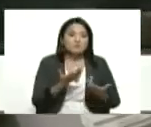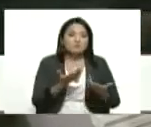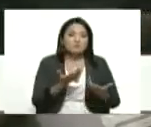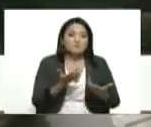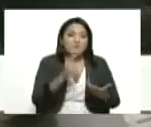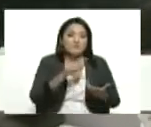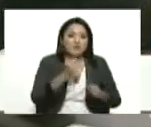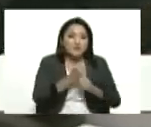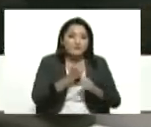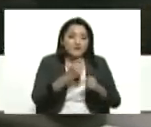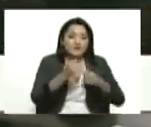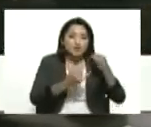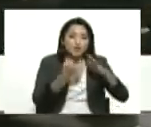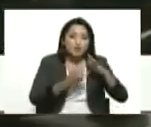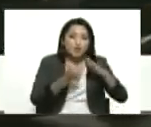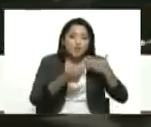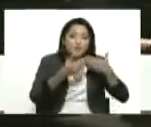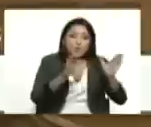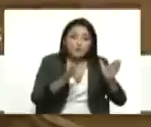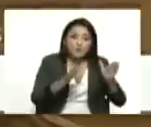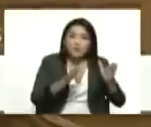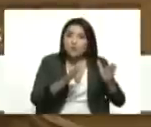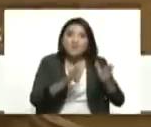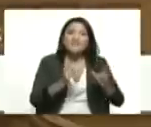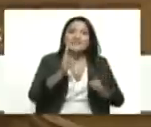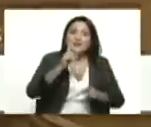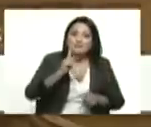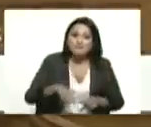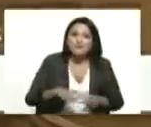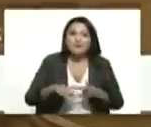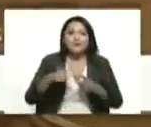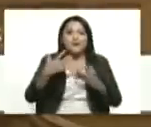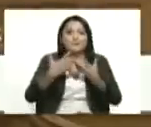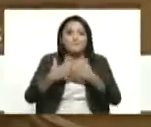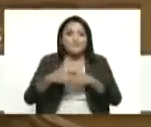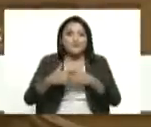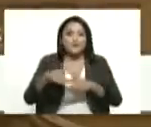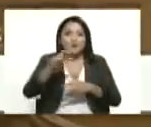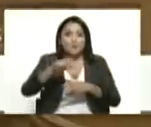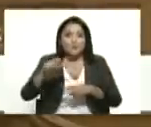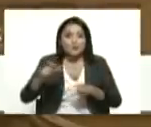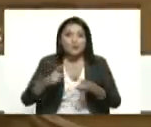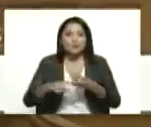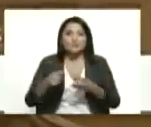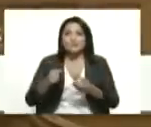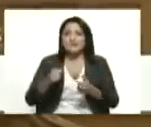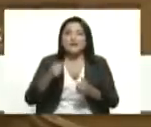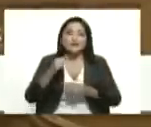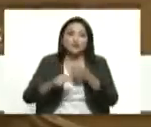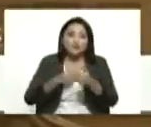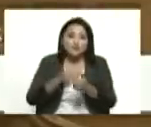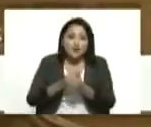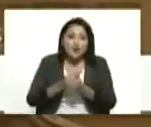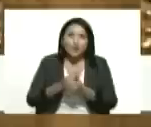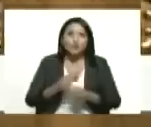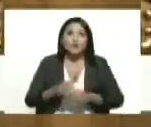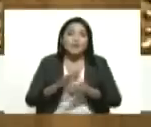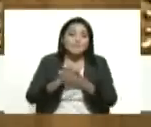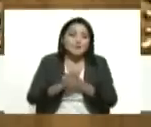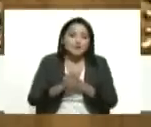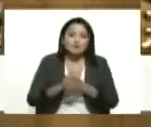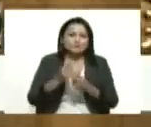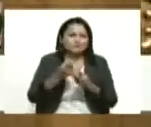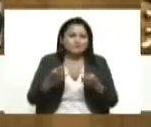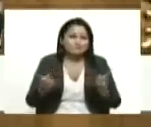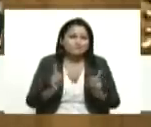una corrupción que incluye a empresarios, asociados, a amigos, etcétera,